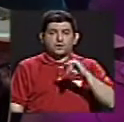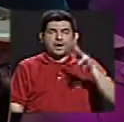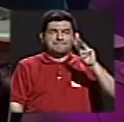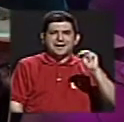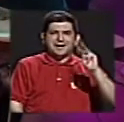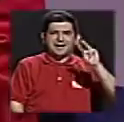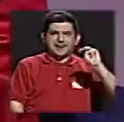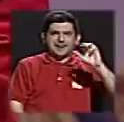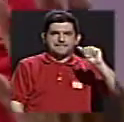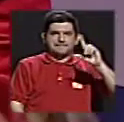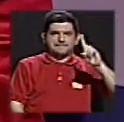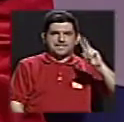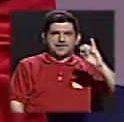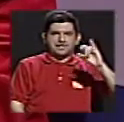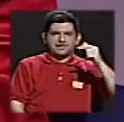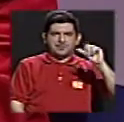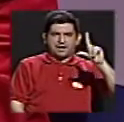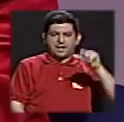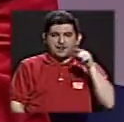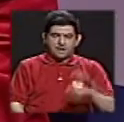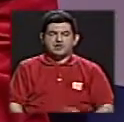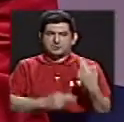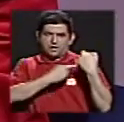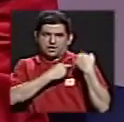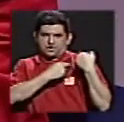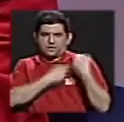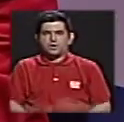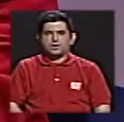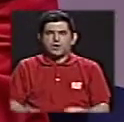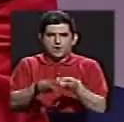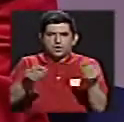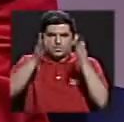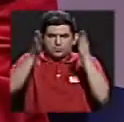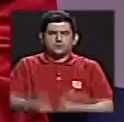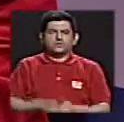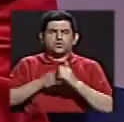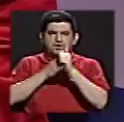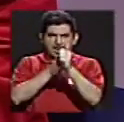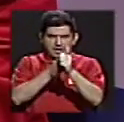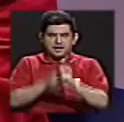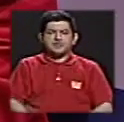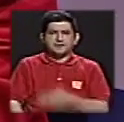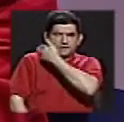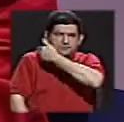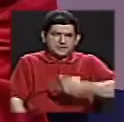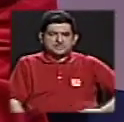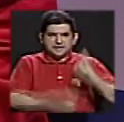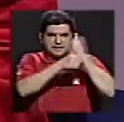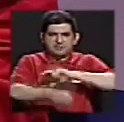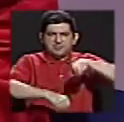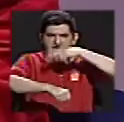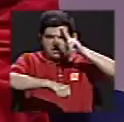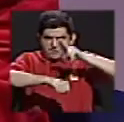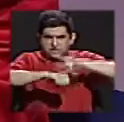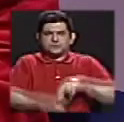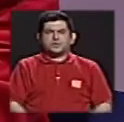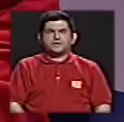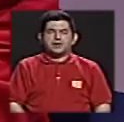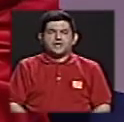Marlene Madrigal, que entre sus cargos de productora y dirigente del agro es presidenta de la Federación Nacional